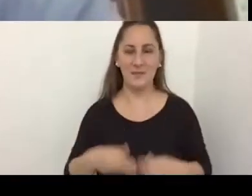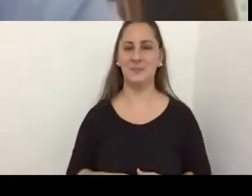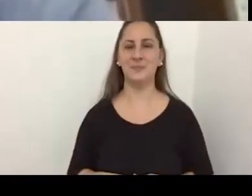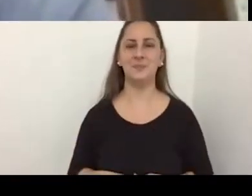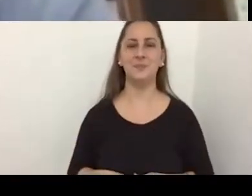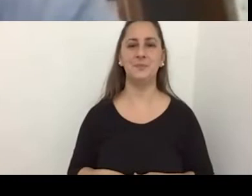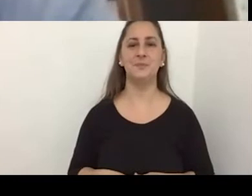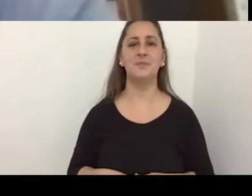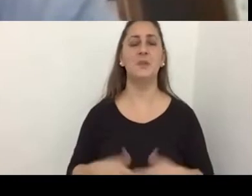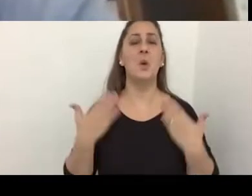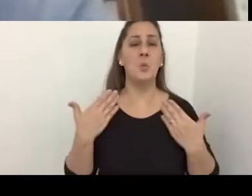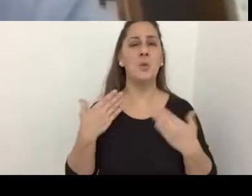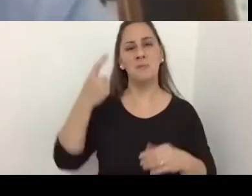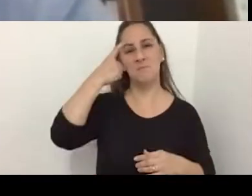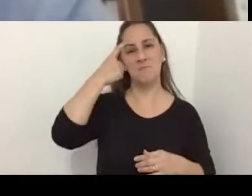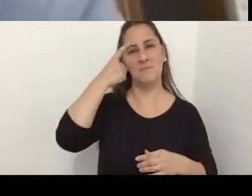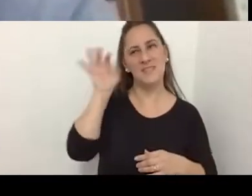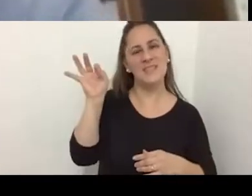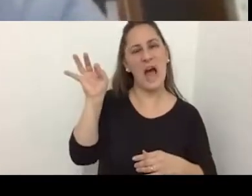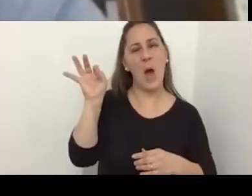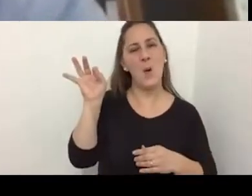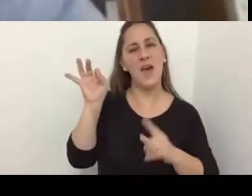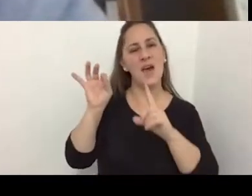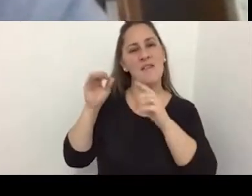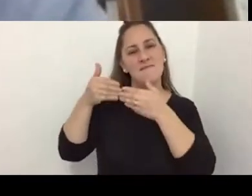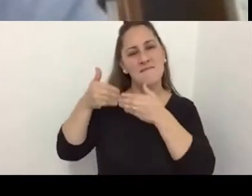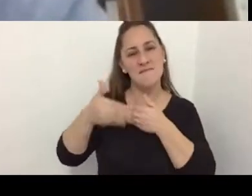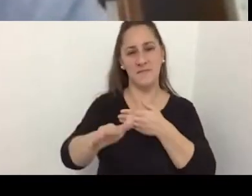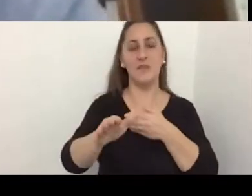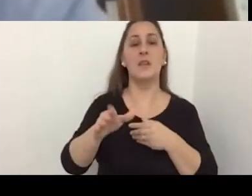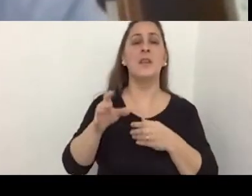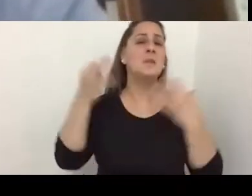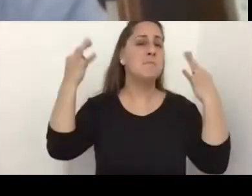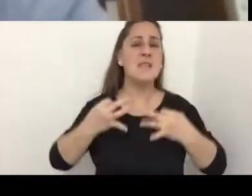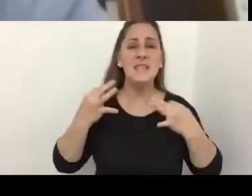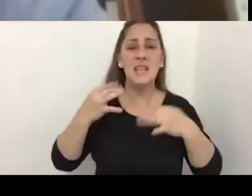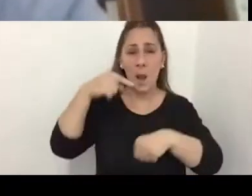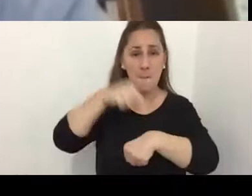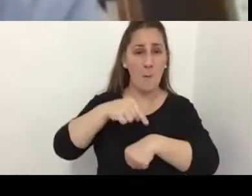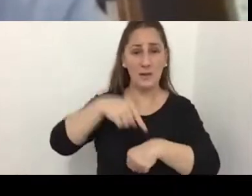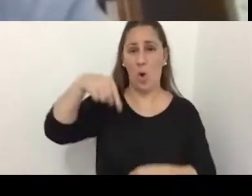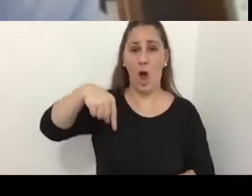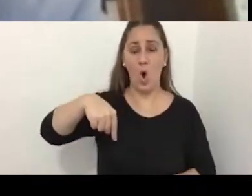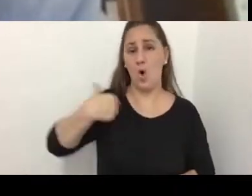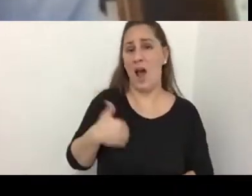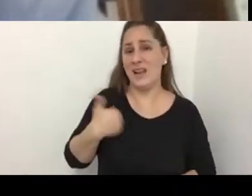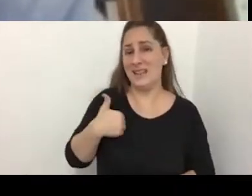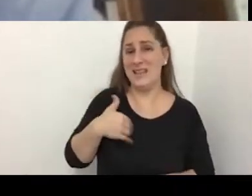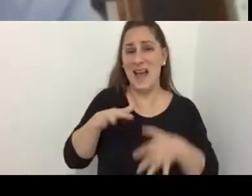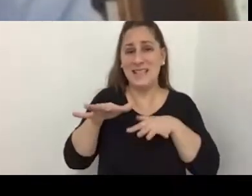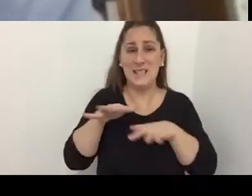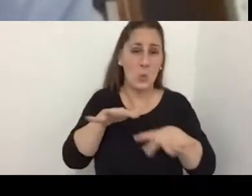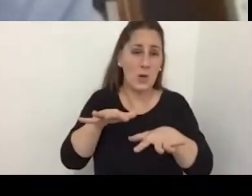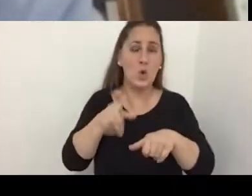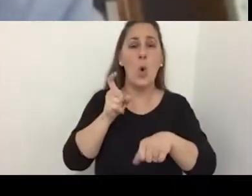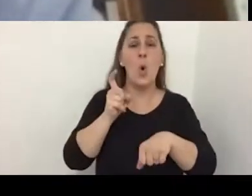podemos tener esa referencia, y particularmente en este momento que está atravesando la Argentina, un momento que hacen